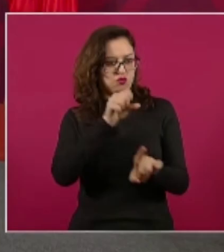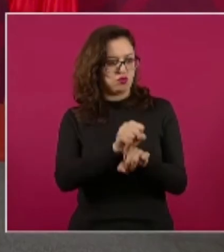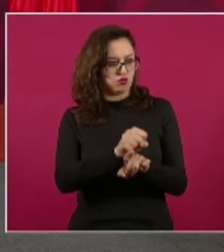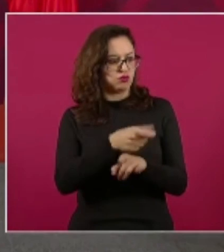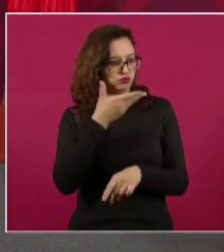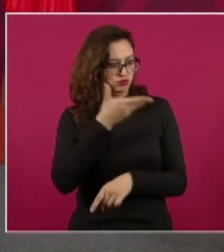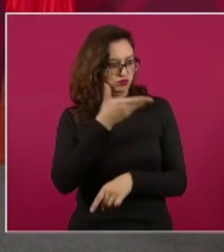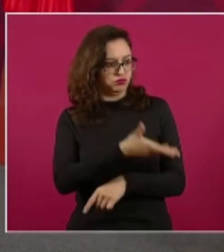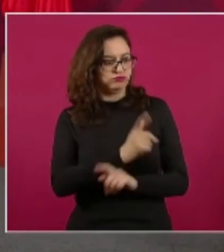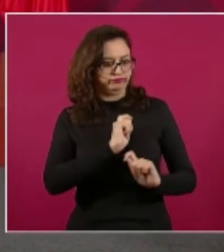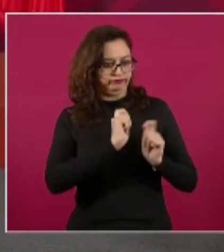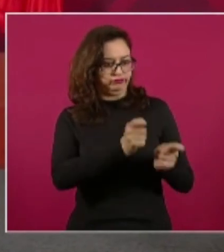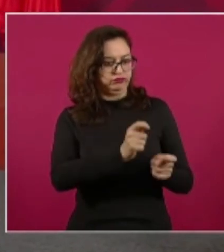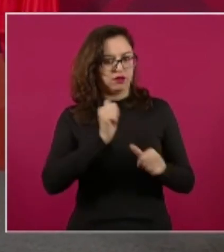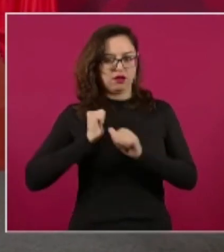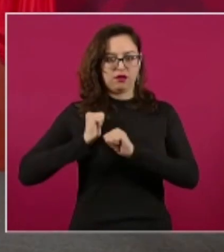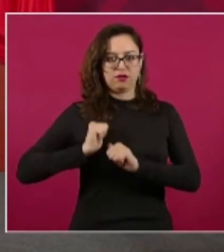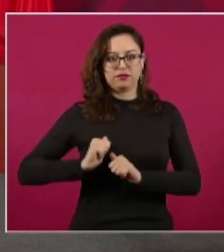Gracias.